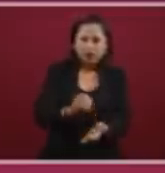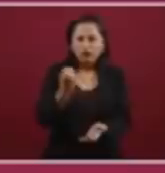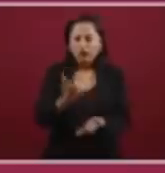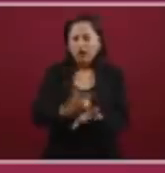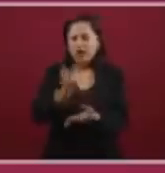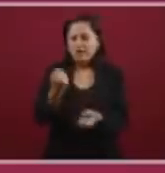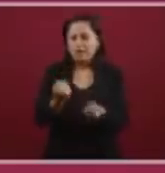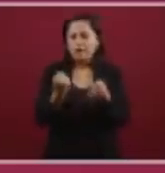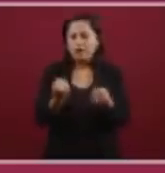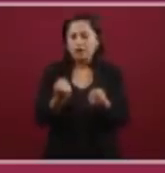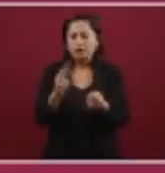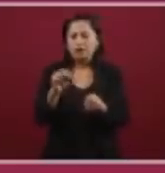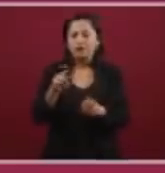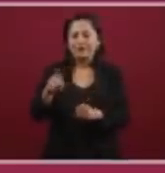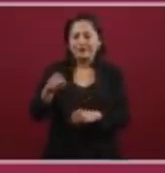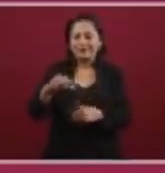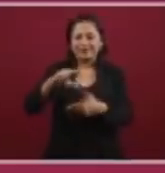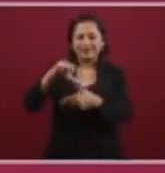es lorena